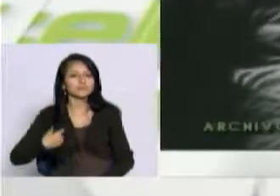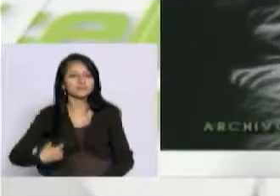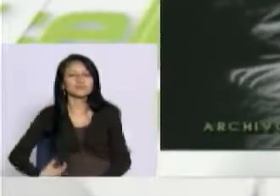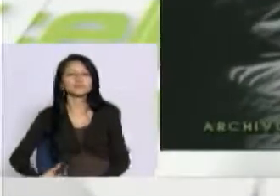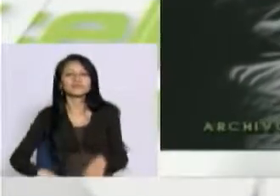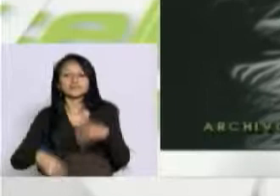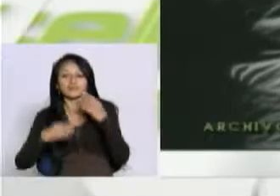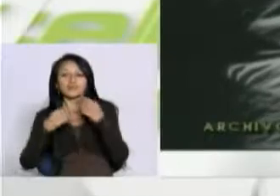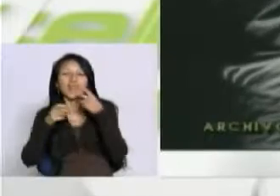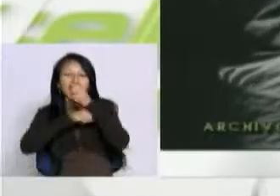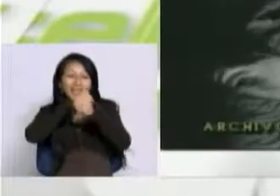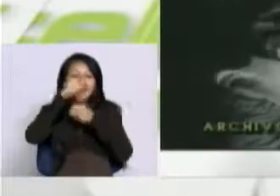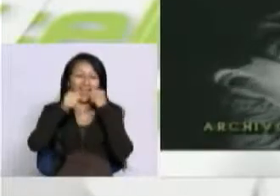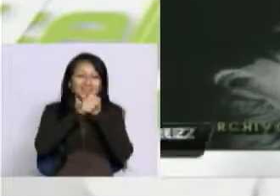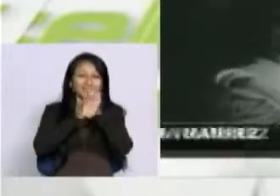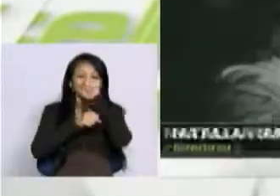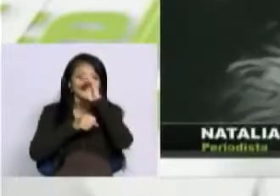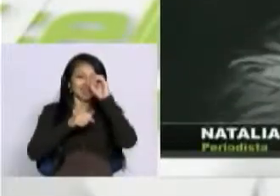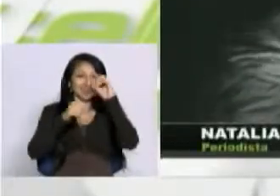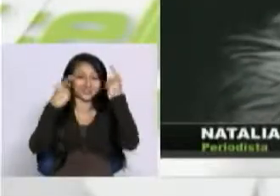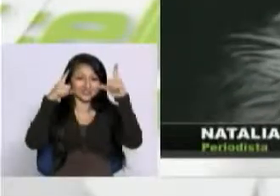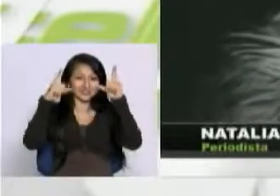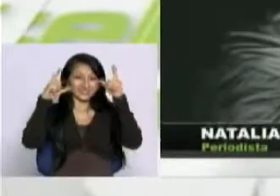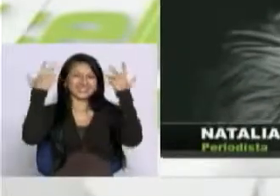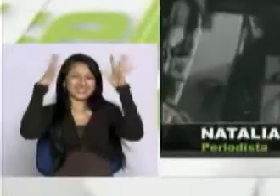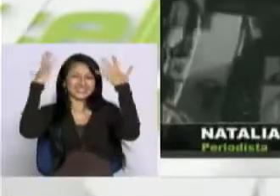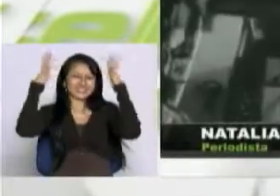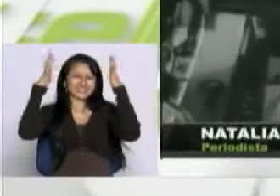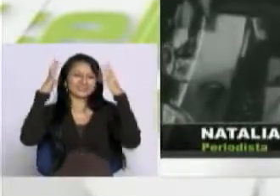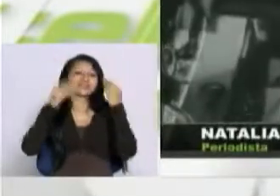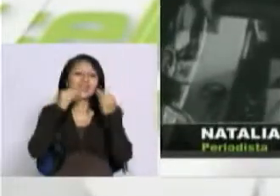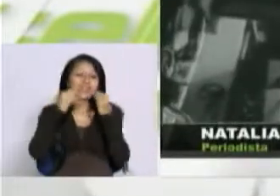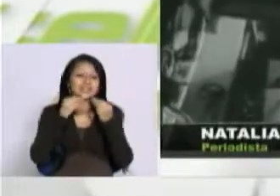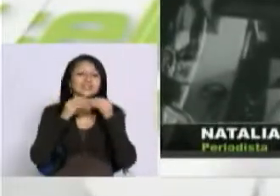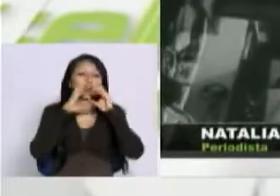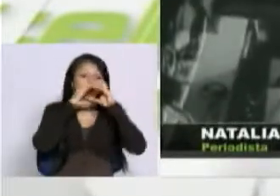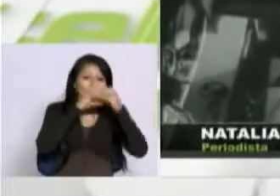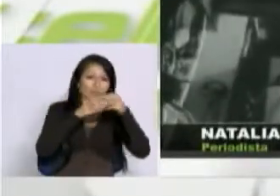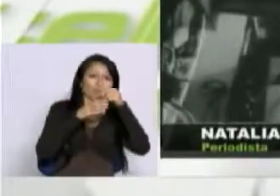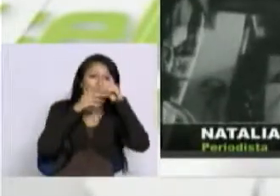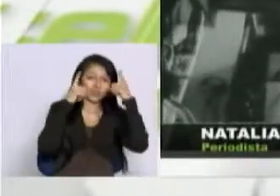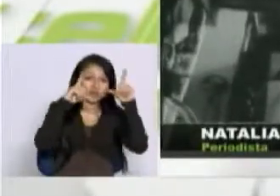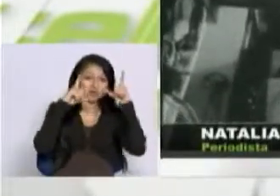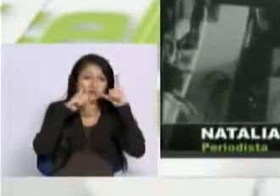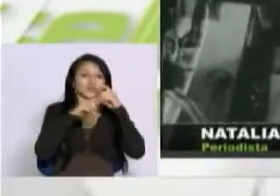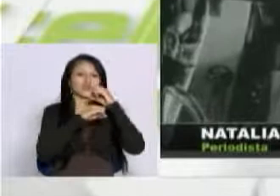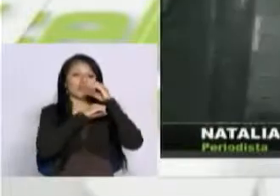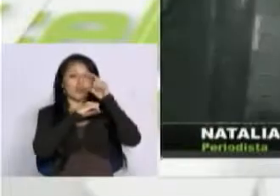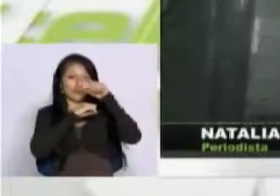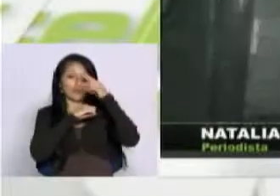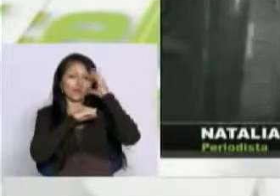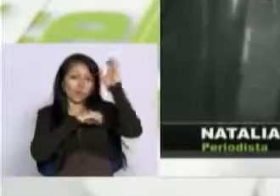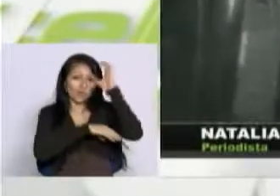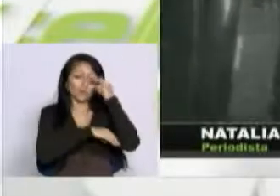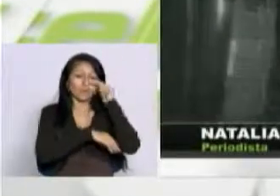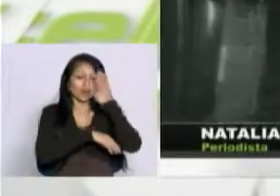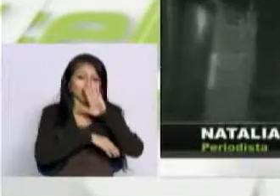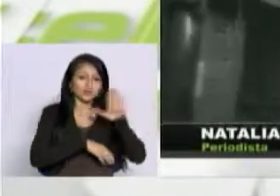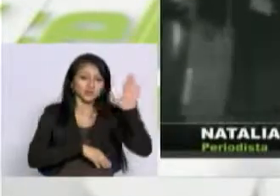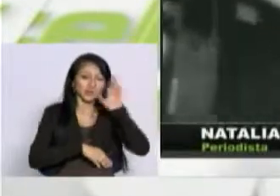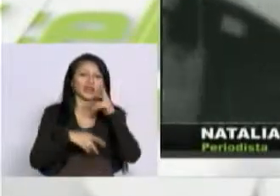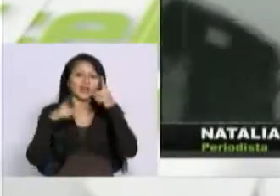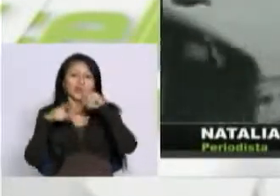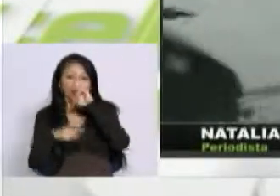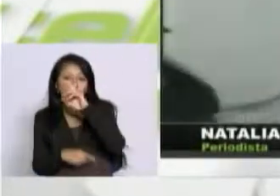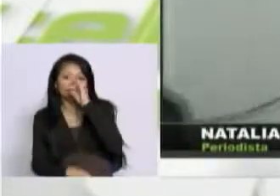En el marco de la celebración de los 60 años de la televisión, la Autoridad Nacional de Televisión, ANTV, en coordinación con RTBC